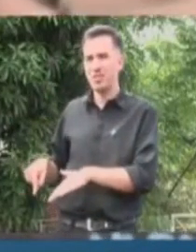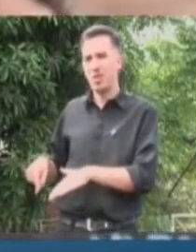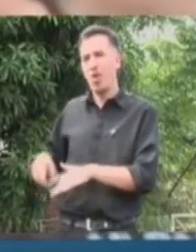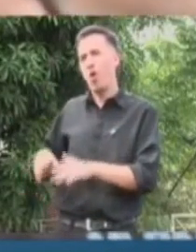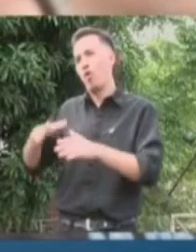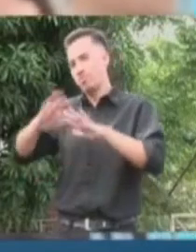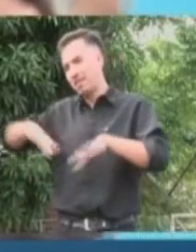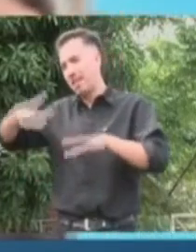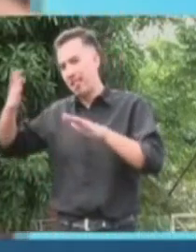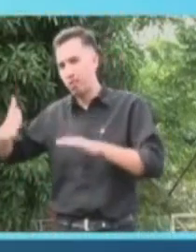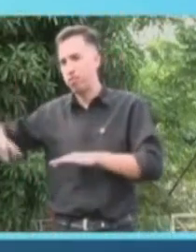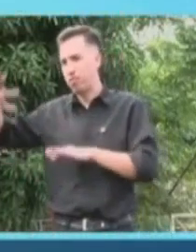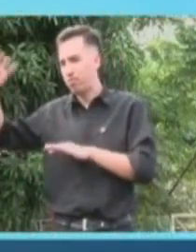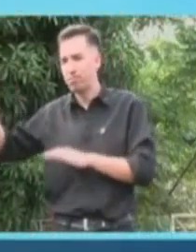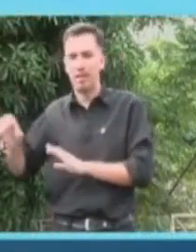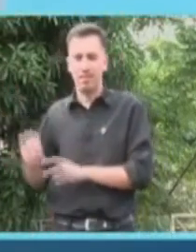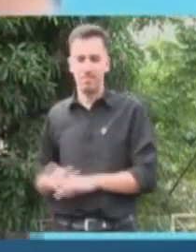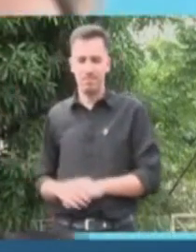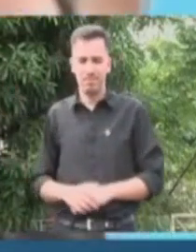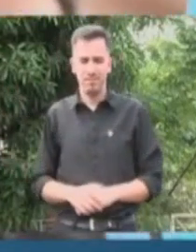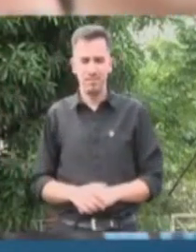aguas del Atlántico Sur.